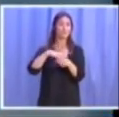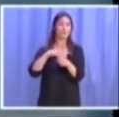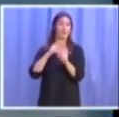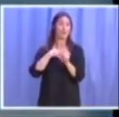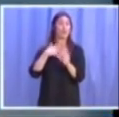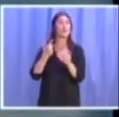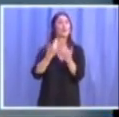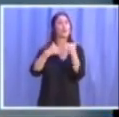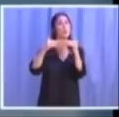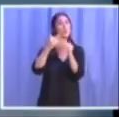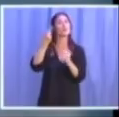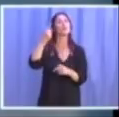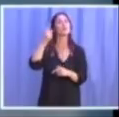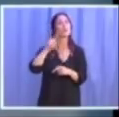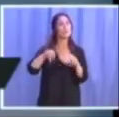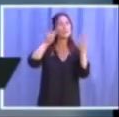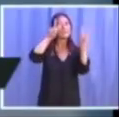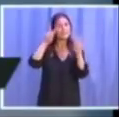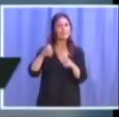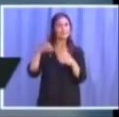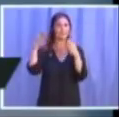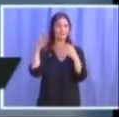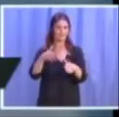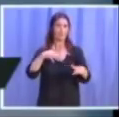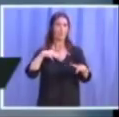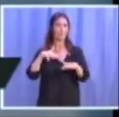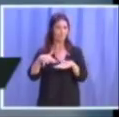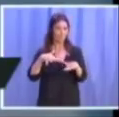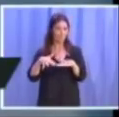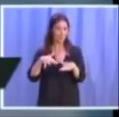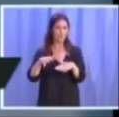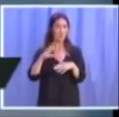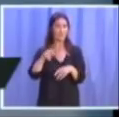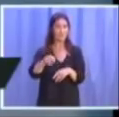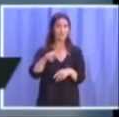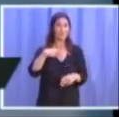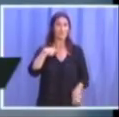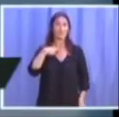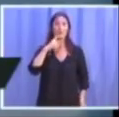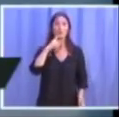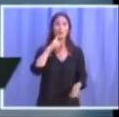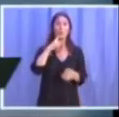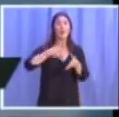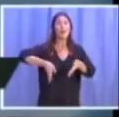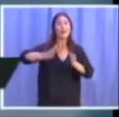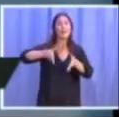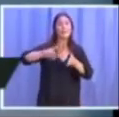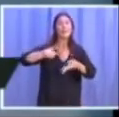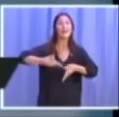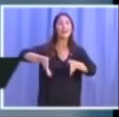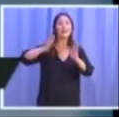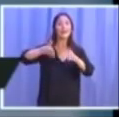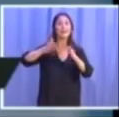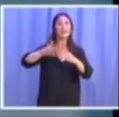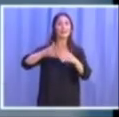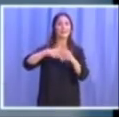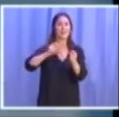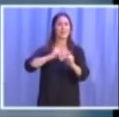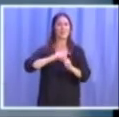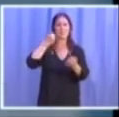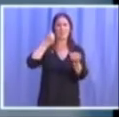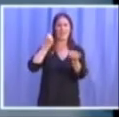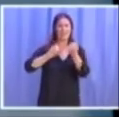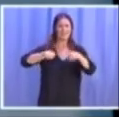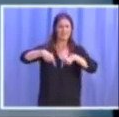igualdad, también en materia de movilidad. Si es que esto no se resuelve con más carreteras, las carreteras llaman a más tráfico, esto lo sabemos